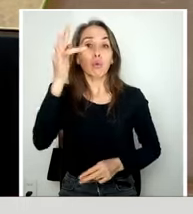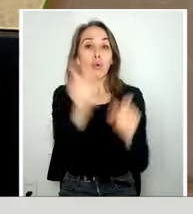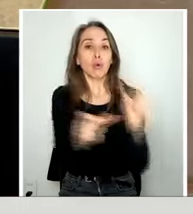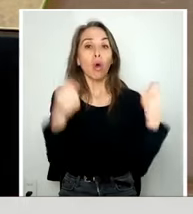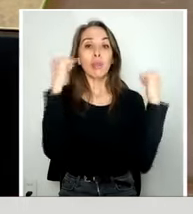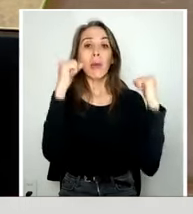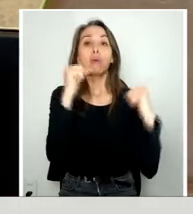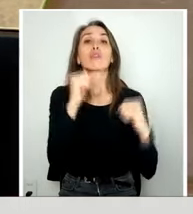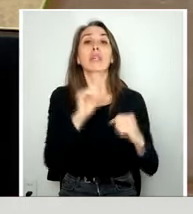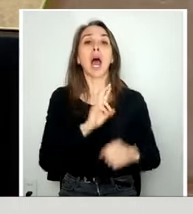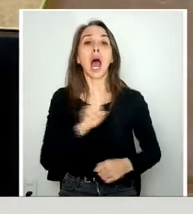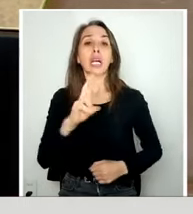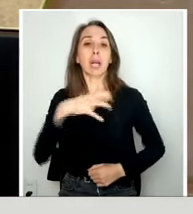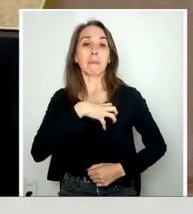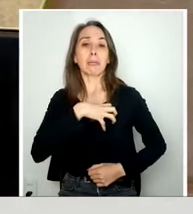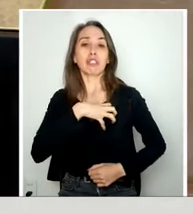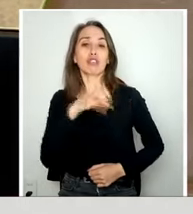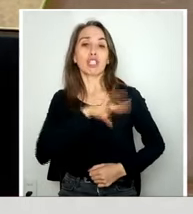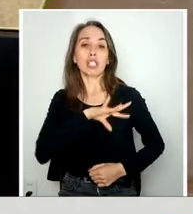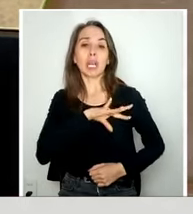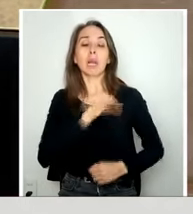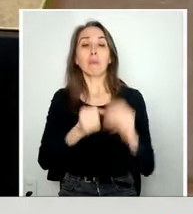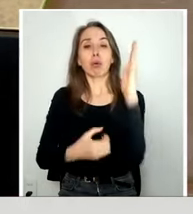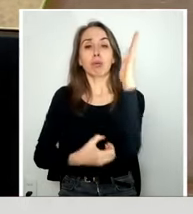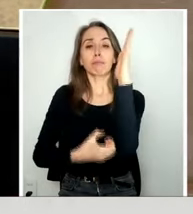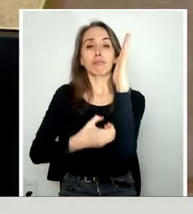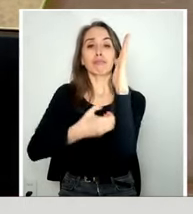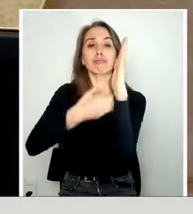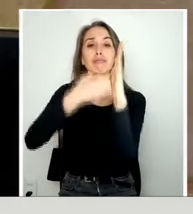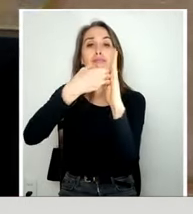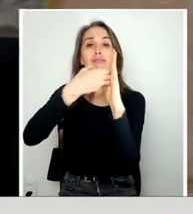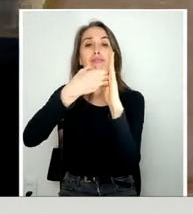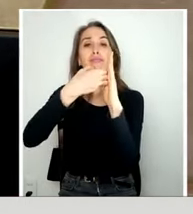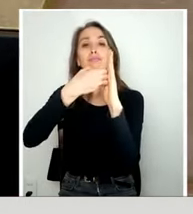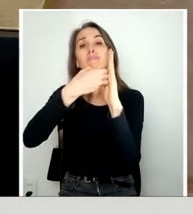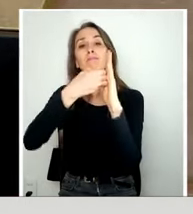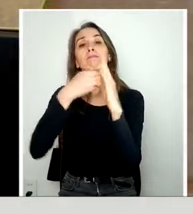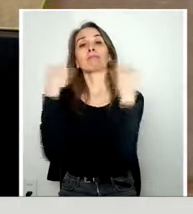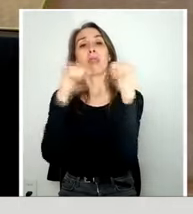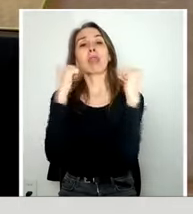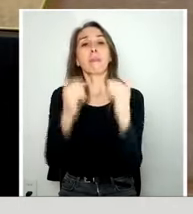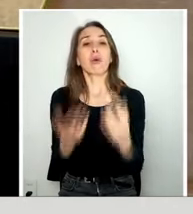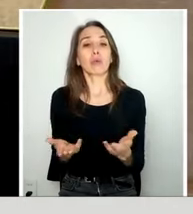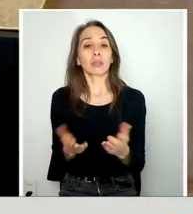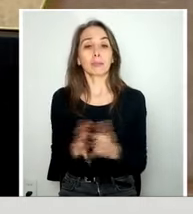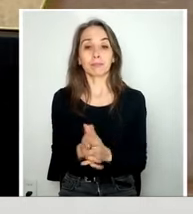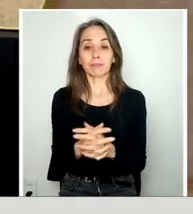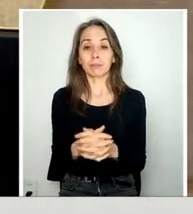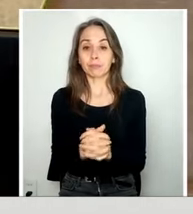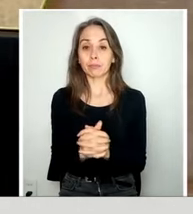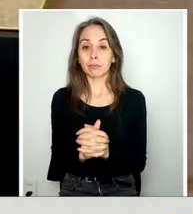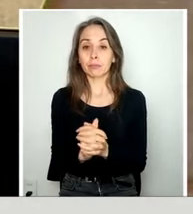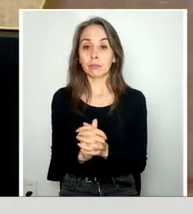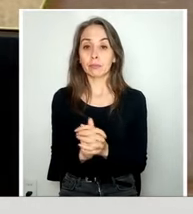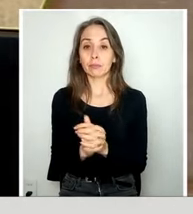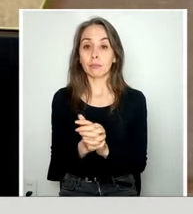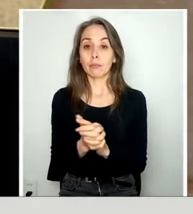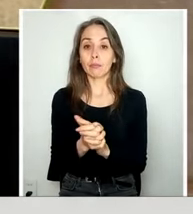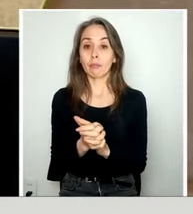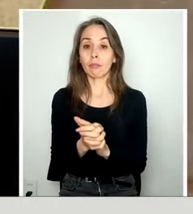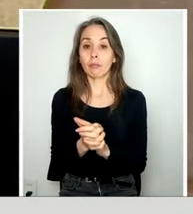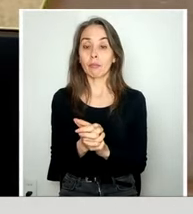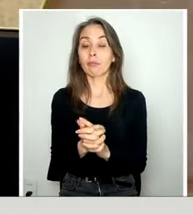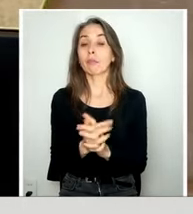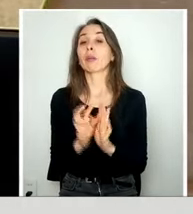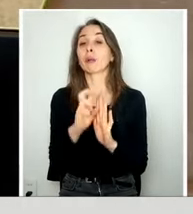van a poder hacer una carrera en el deporte presidenta respecto a este proyecto es muy importante